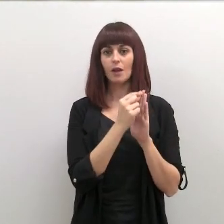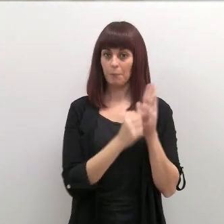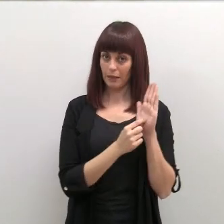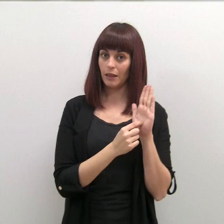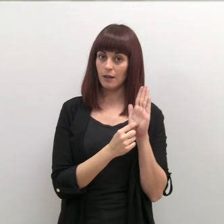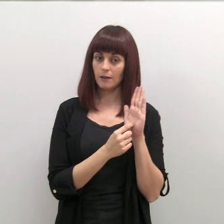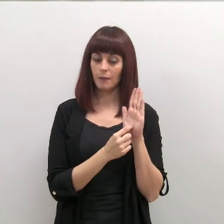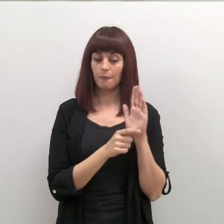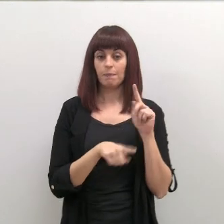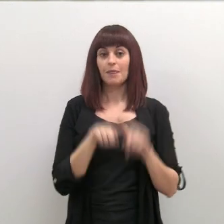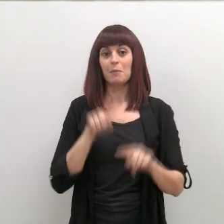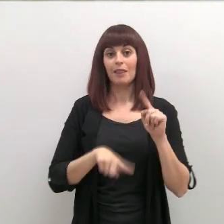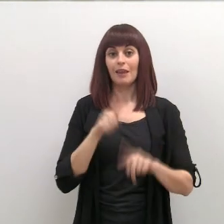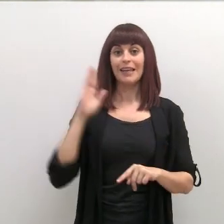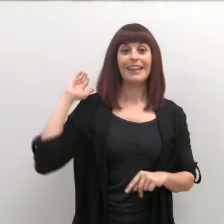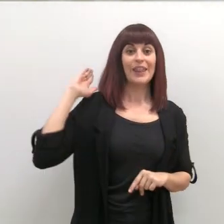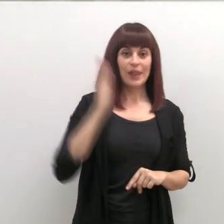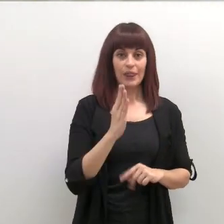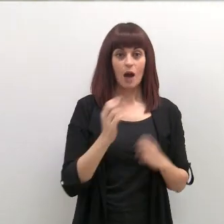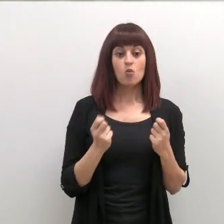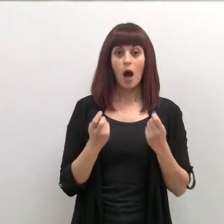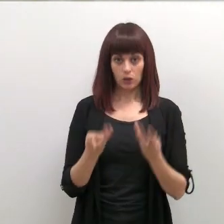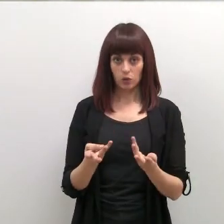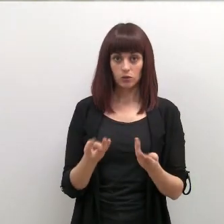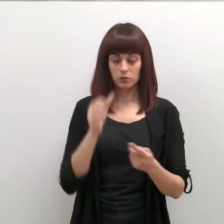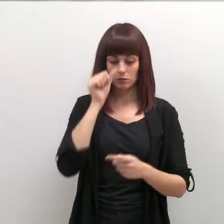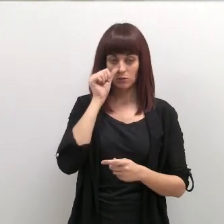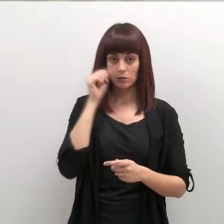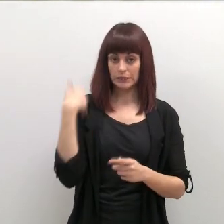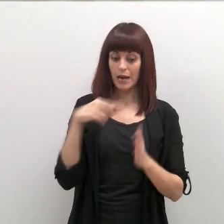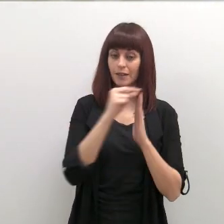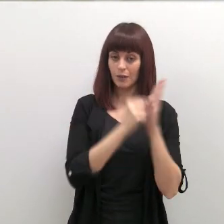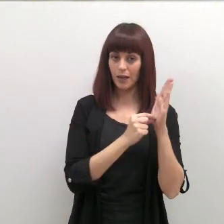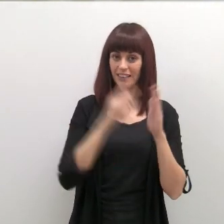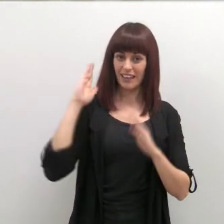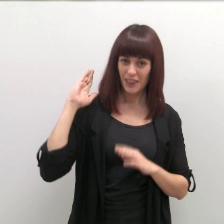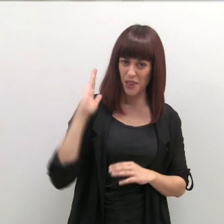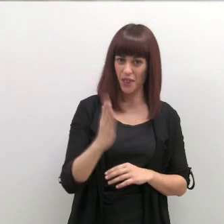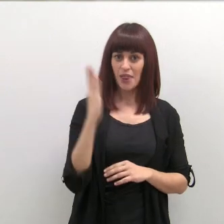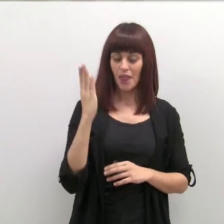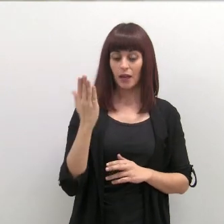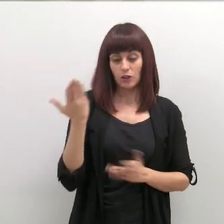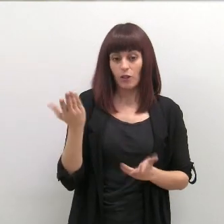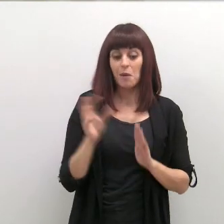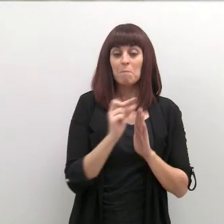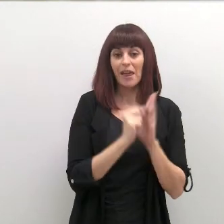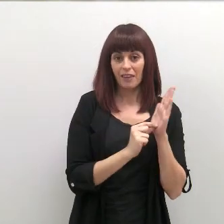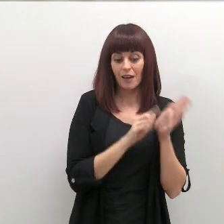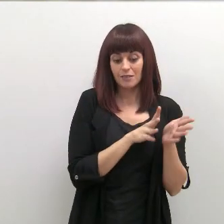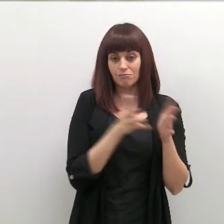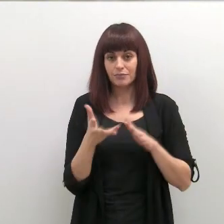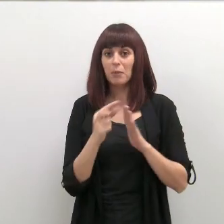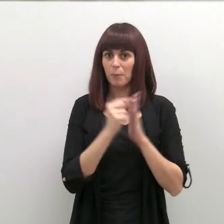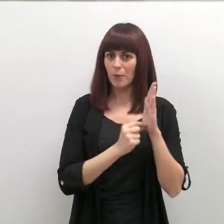función de las tasas de incidencia. Y teniendo esos niveles de tasas de incidencia, se tomaron unas medidas ya